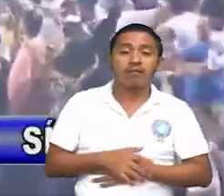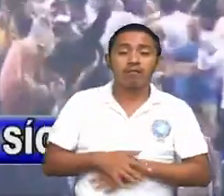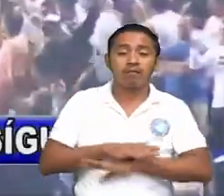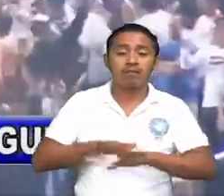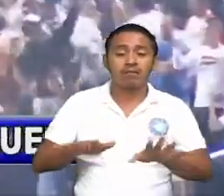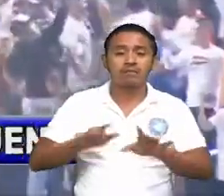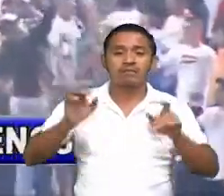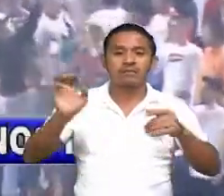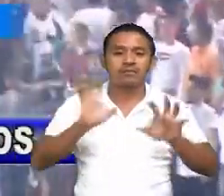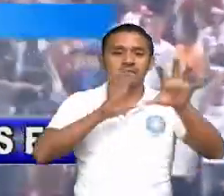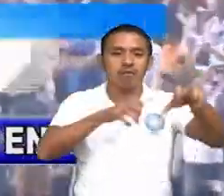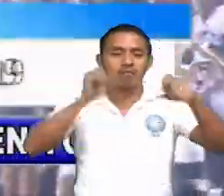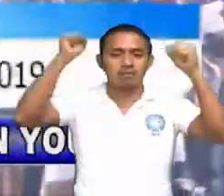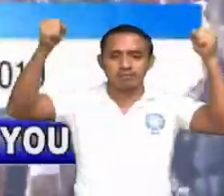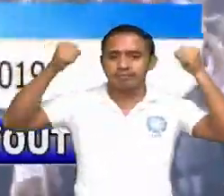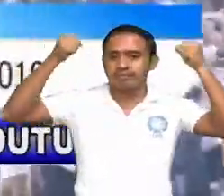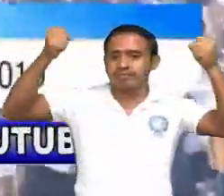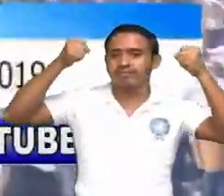campeón.